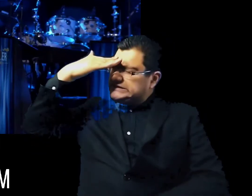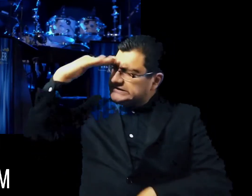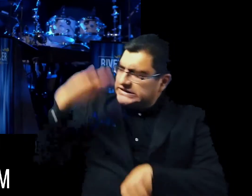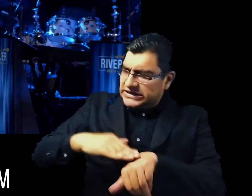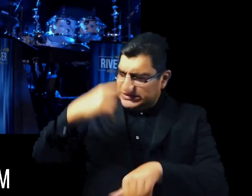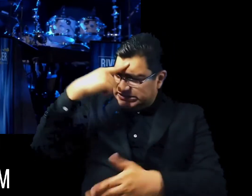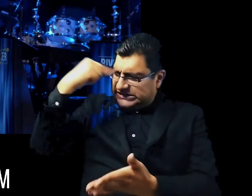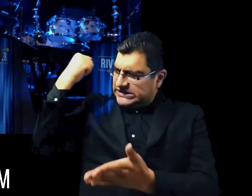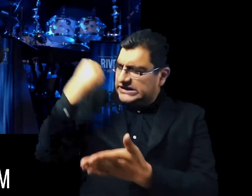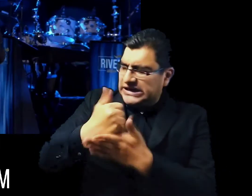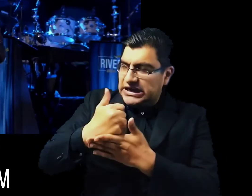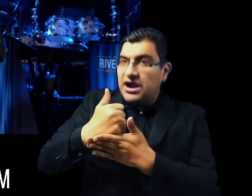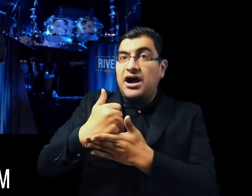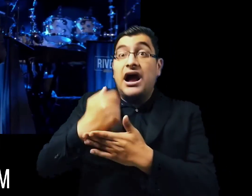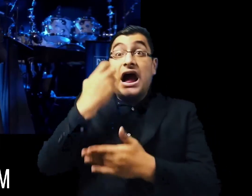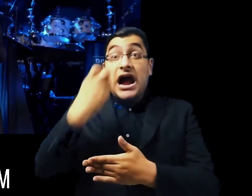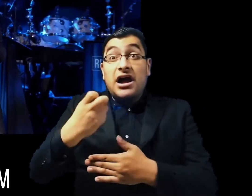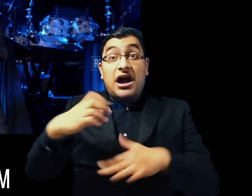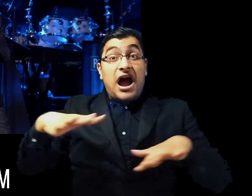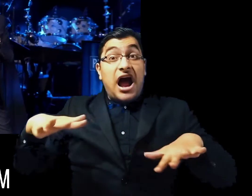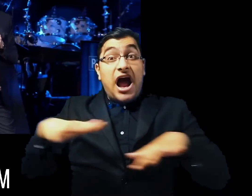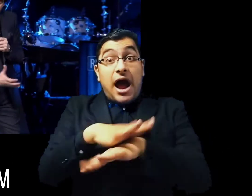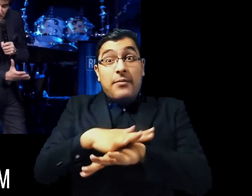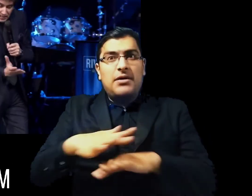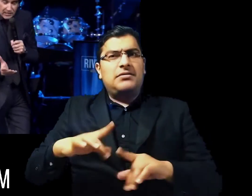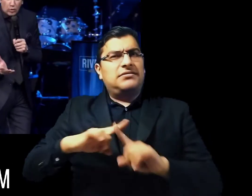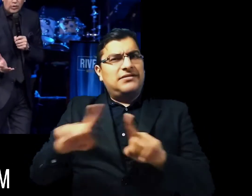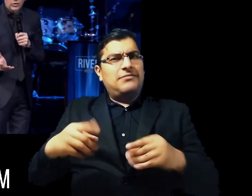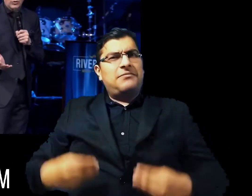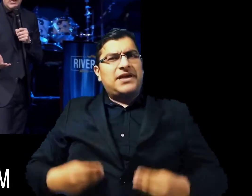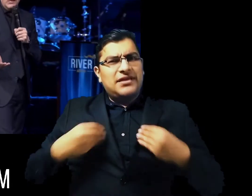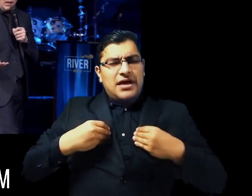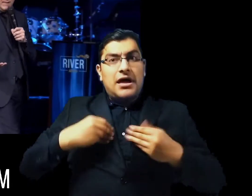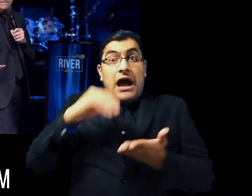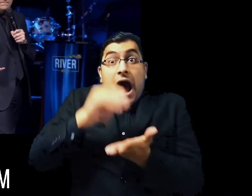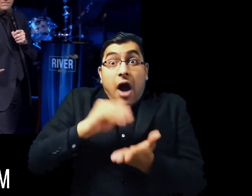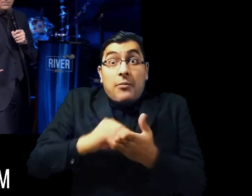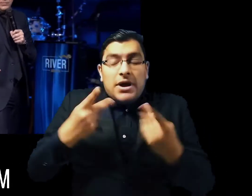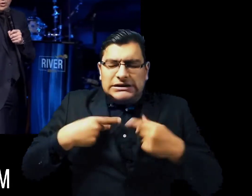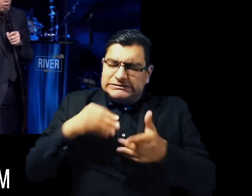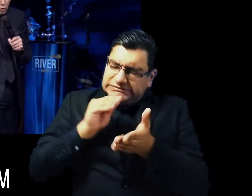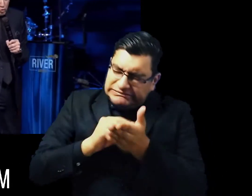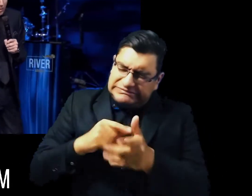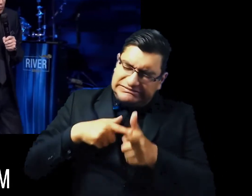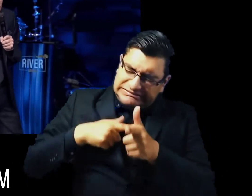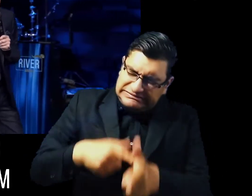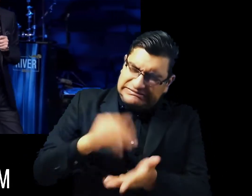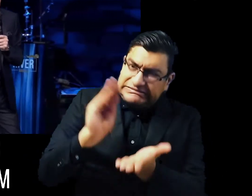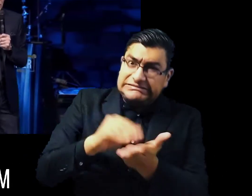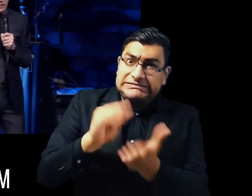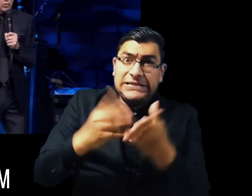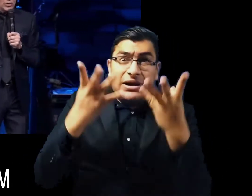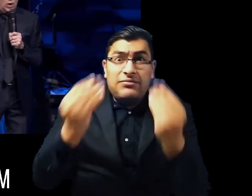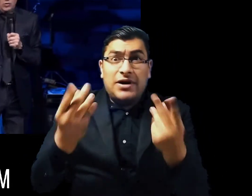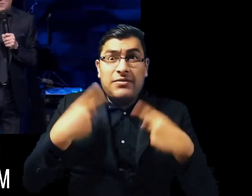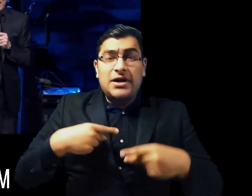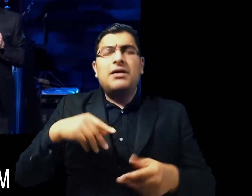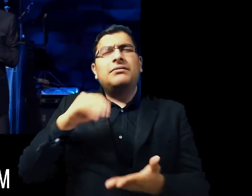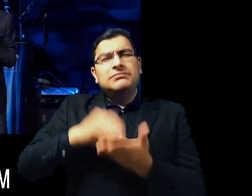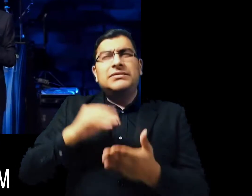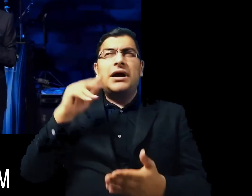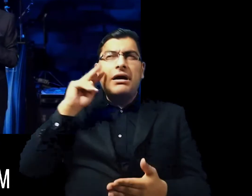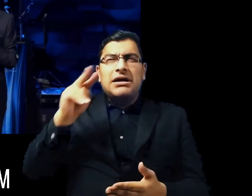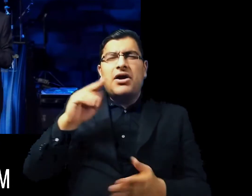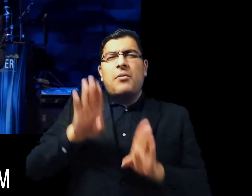Y esos momentos se transforman en una senda que muchos siguen recorriendo hoy en día. Yo escucho a mucha gente que lucha con una